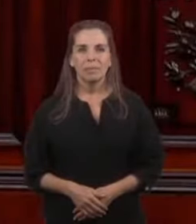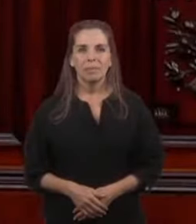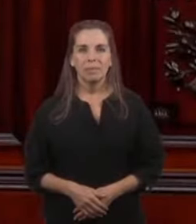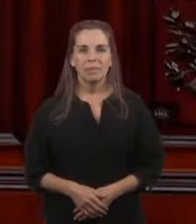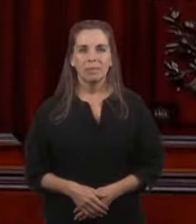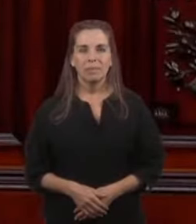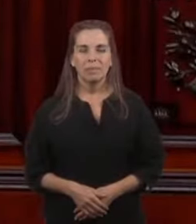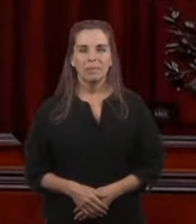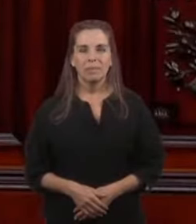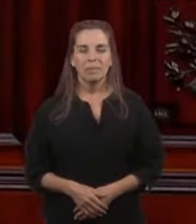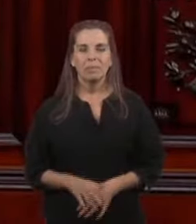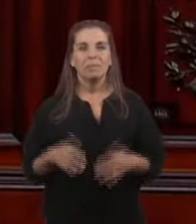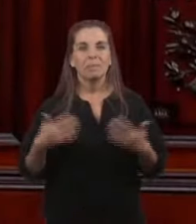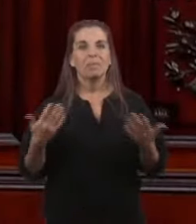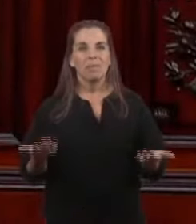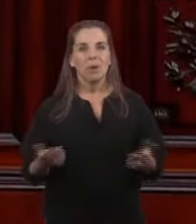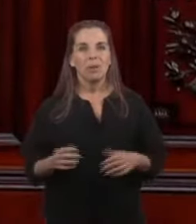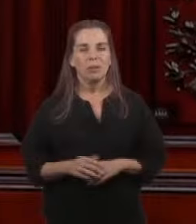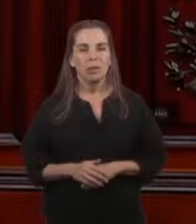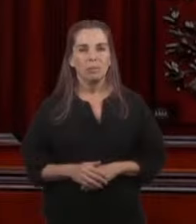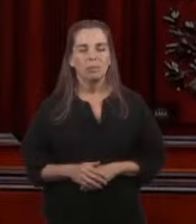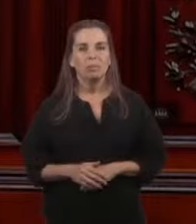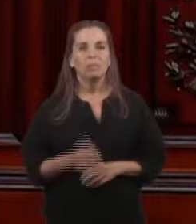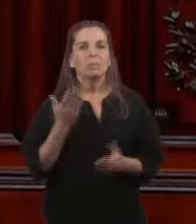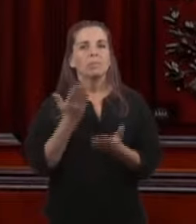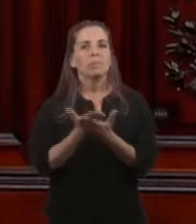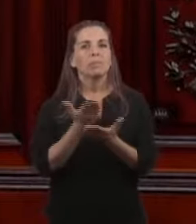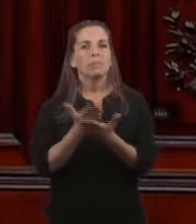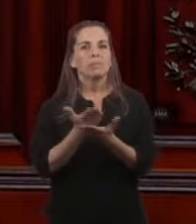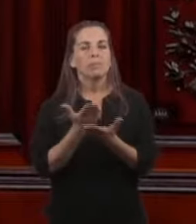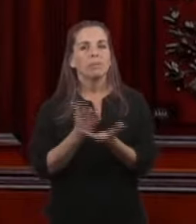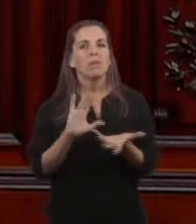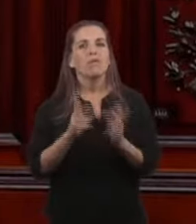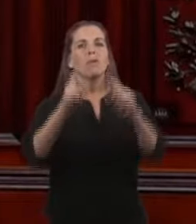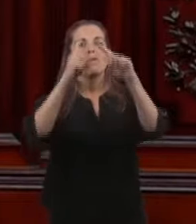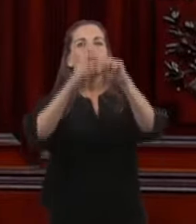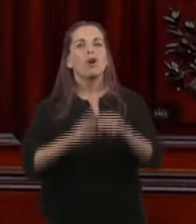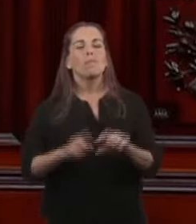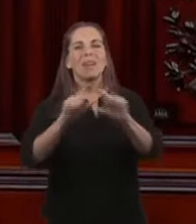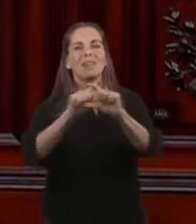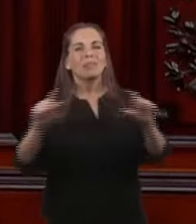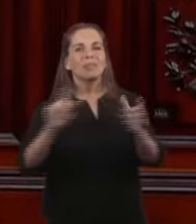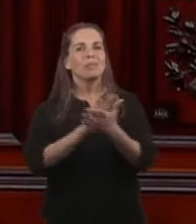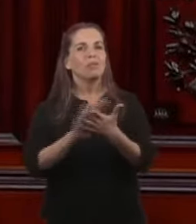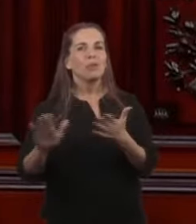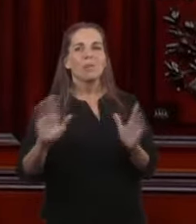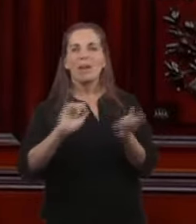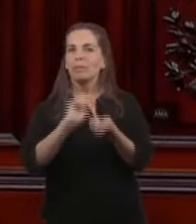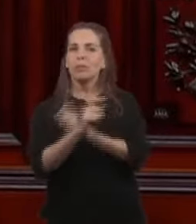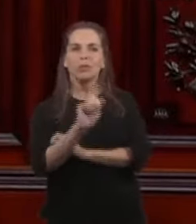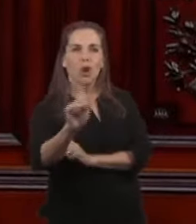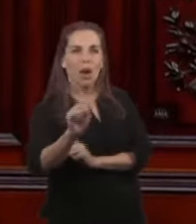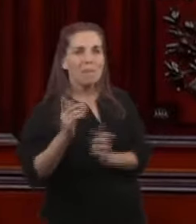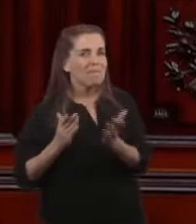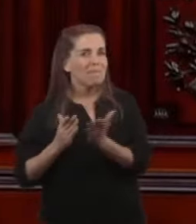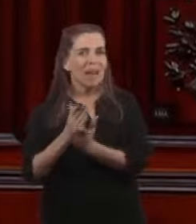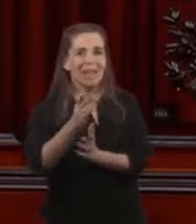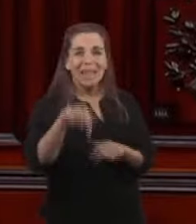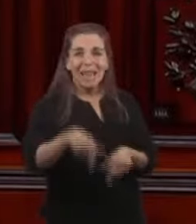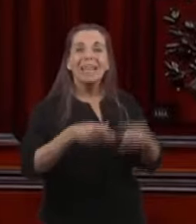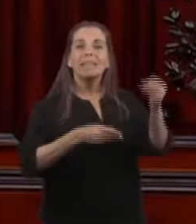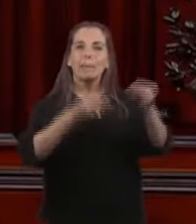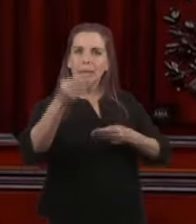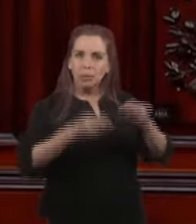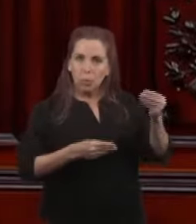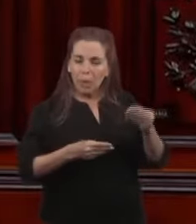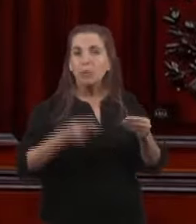gastar por eso estamos proponiendo una regla fiscal inquebrantable este y para todos los presupuestos que